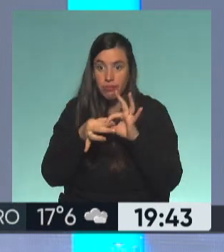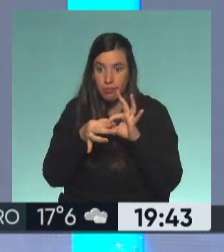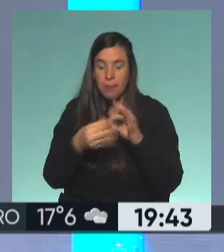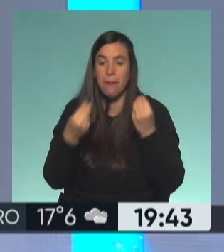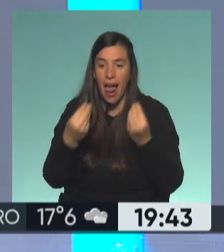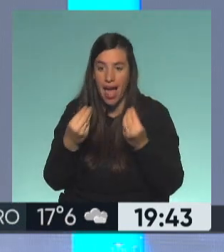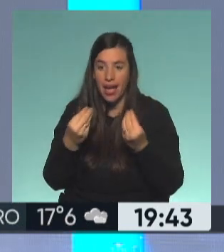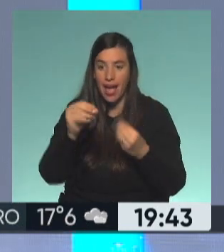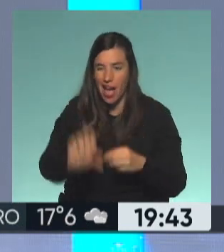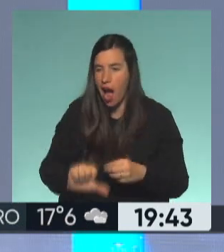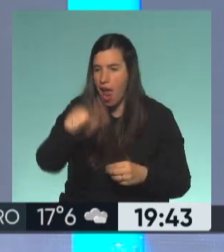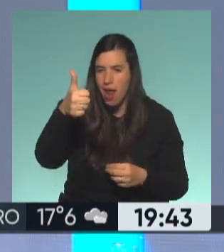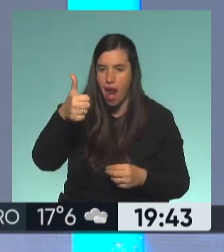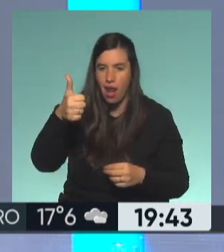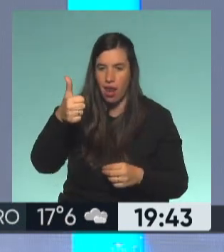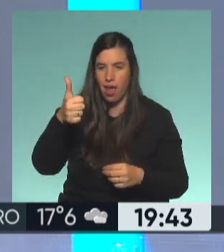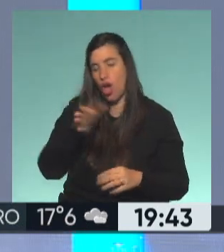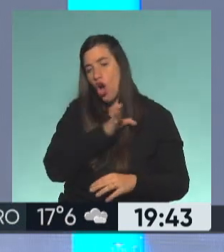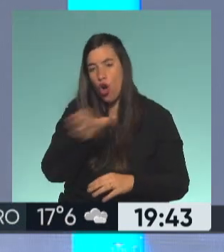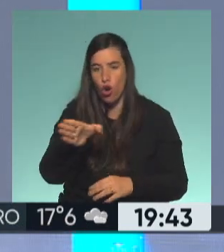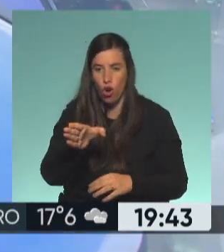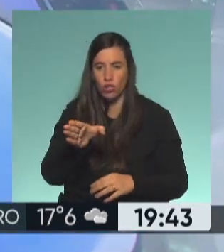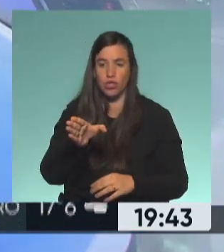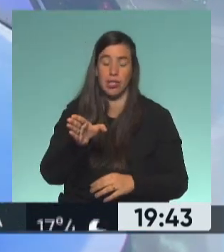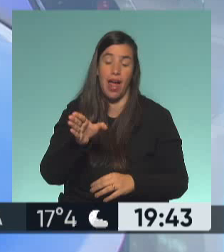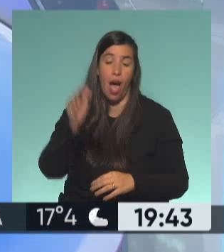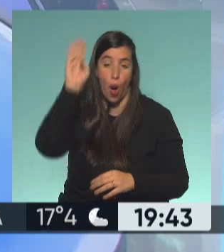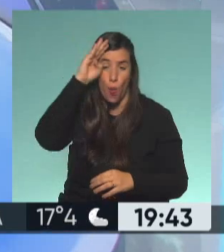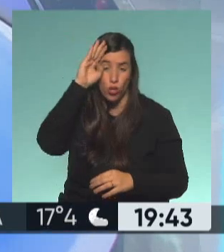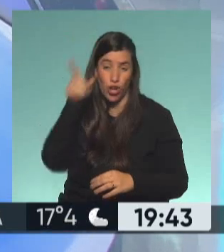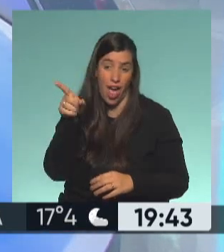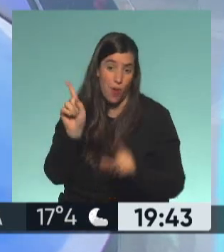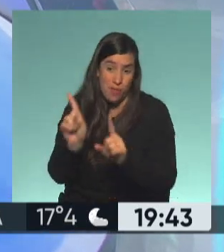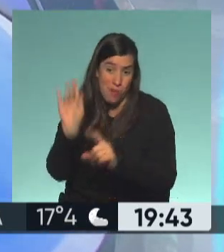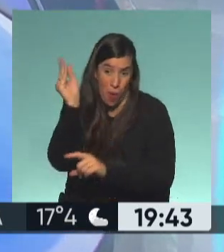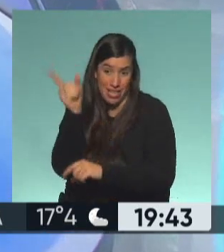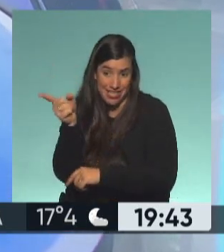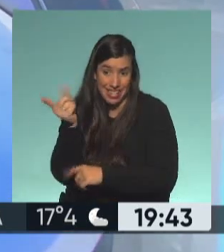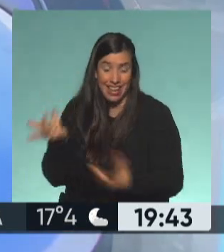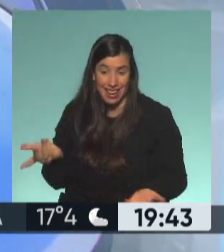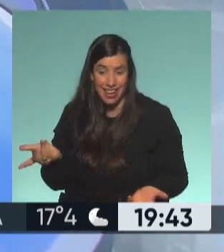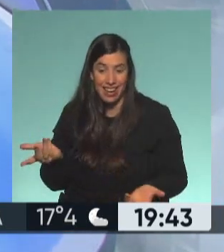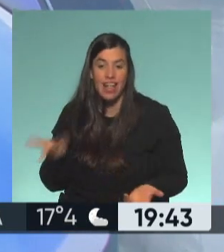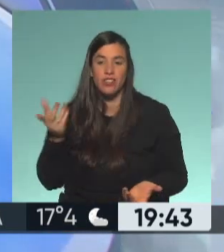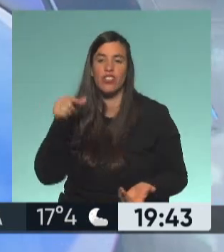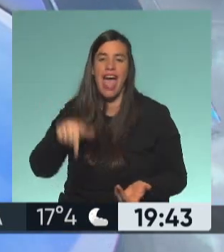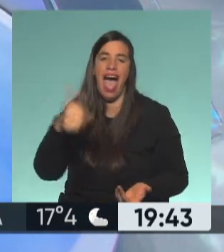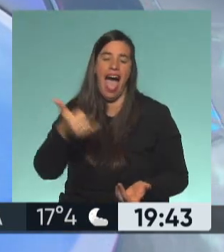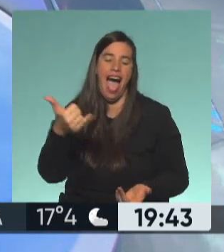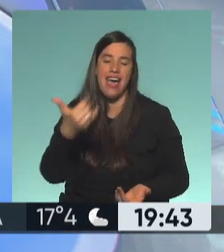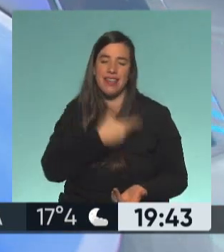ganarle por 1,5 puntos o 2 a Bolsonaro. Y así fue. Y vos decís, bueno, entonces hay algo ahí que no lo explica el Estado.